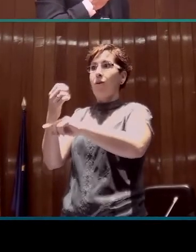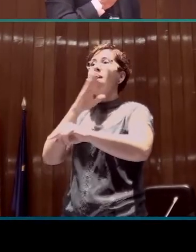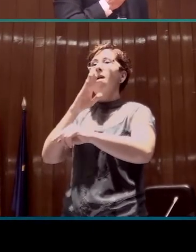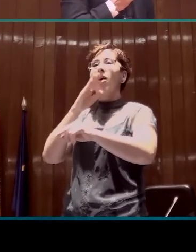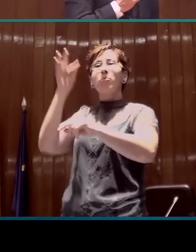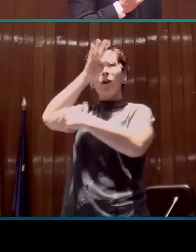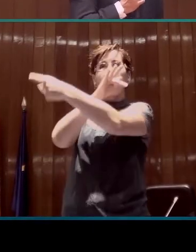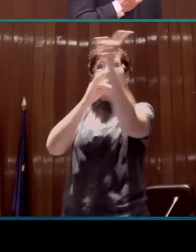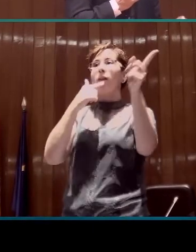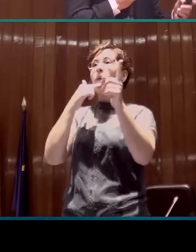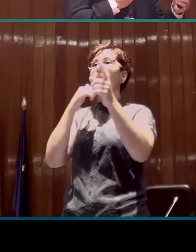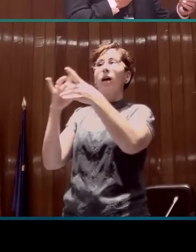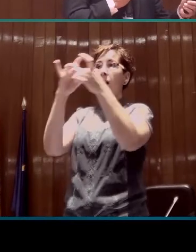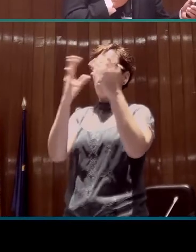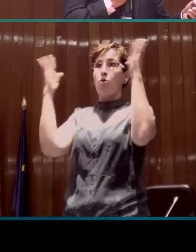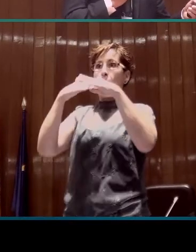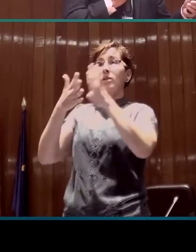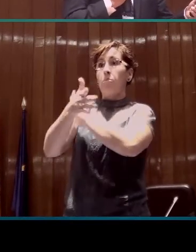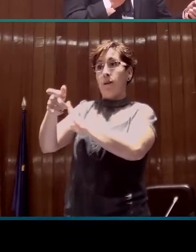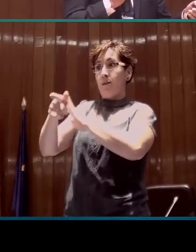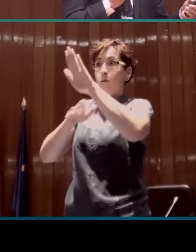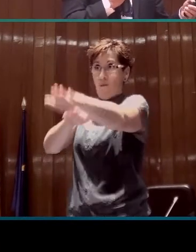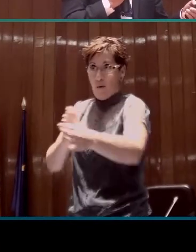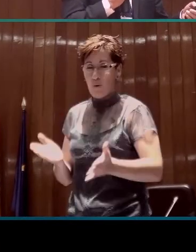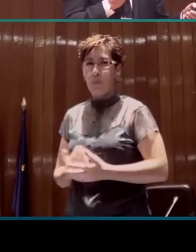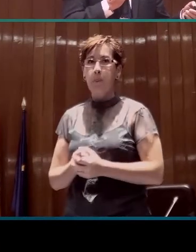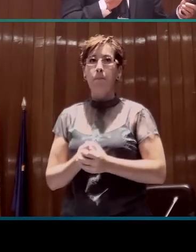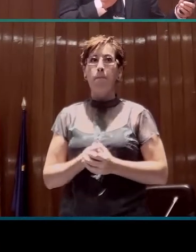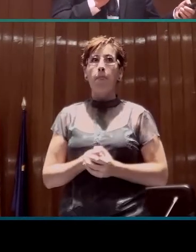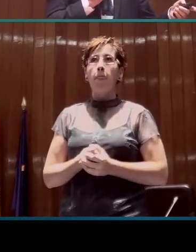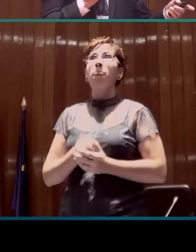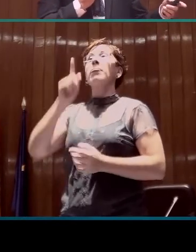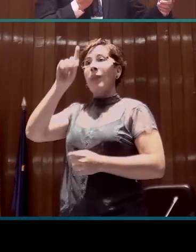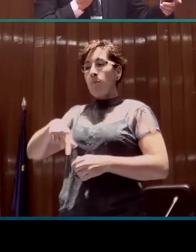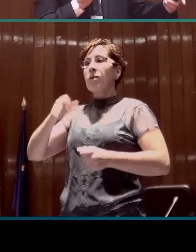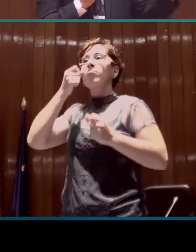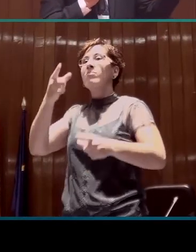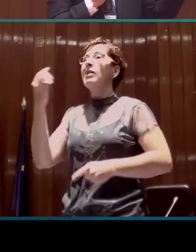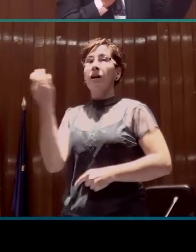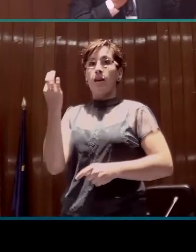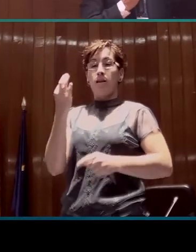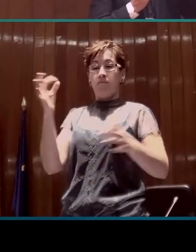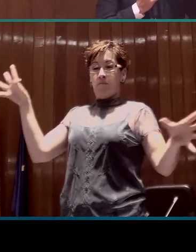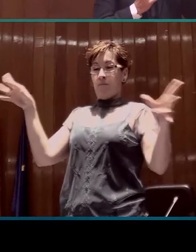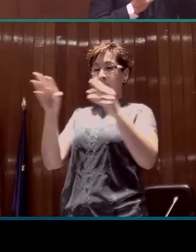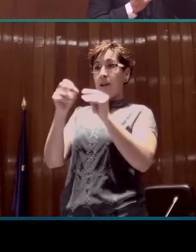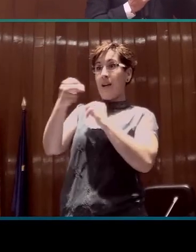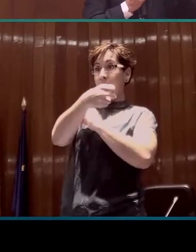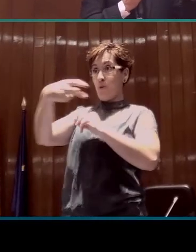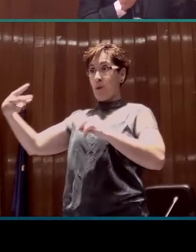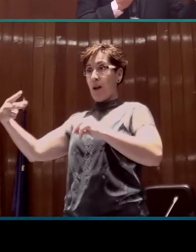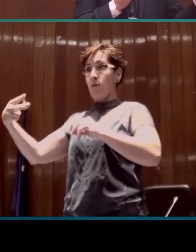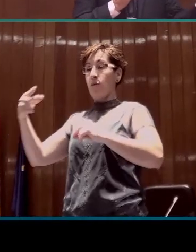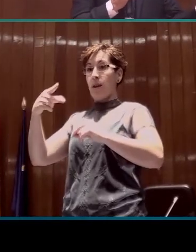relación semántica. Y, de nuevo, lo que nos encontramos es que estos resultados, tal como ocurría en la